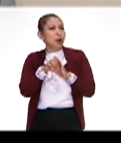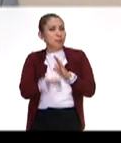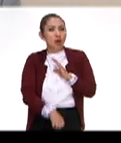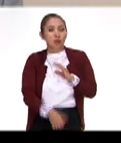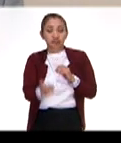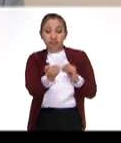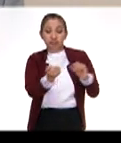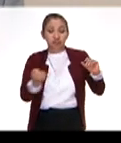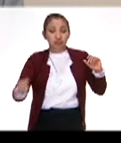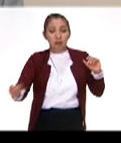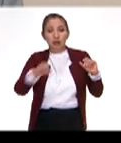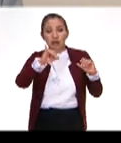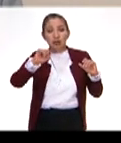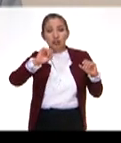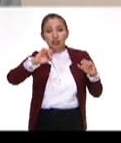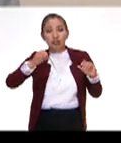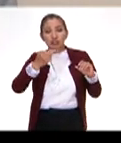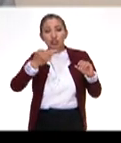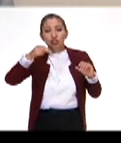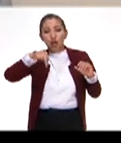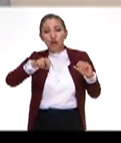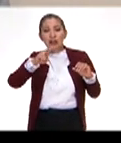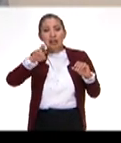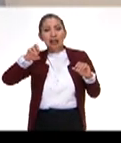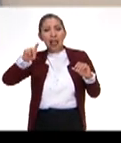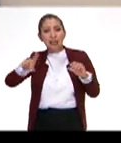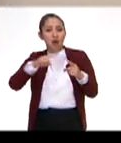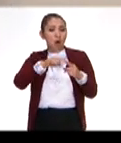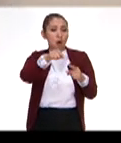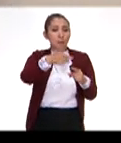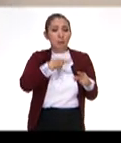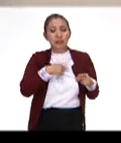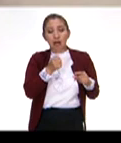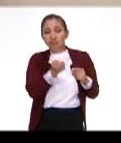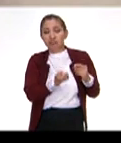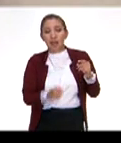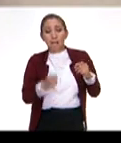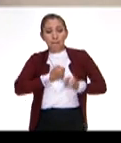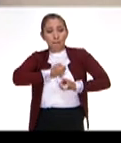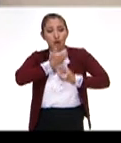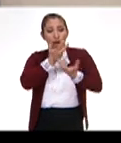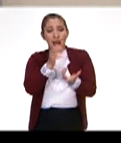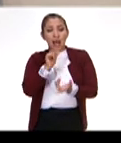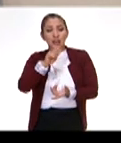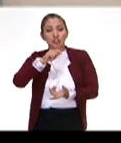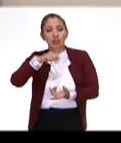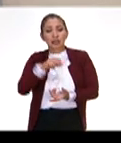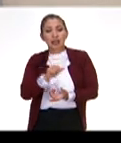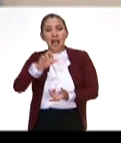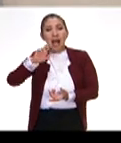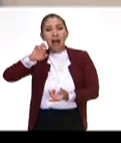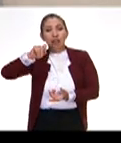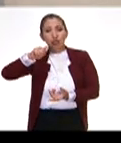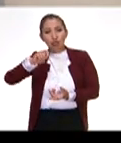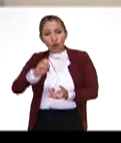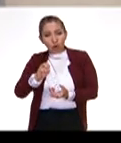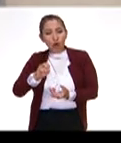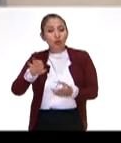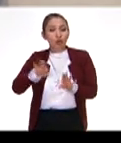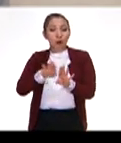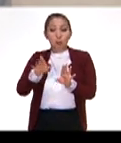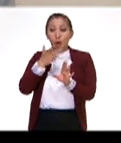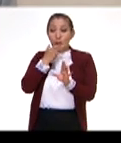el célebre John Reed, personajes como el gran poeta Antonín Artaud, como